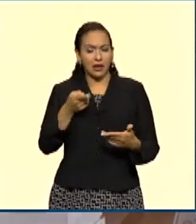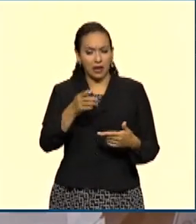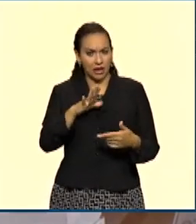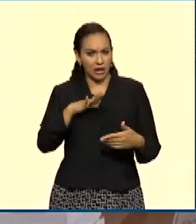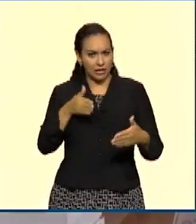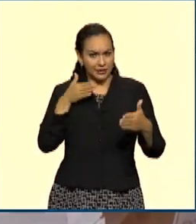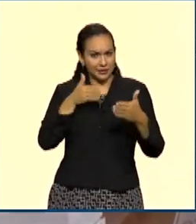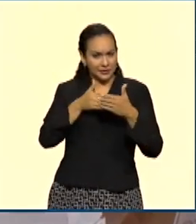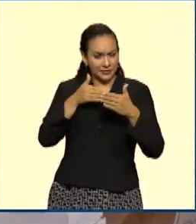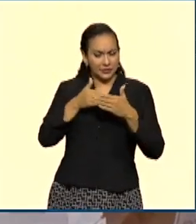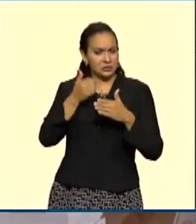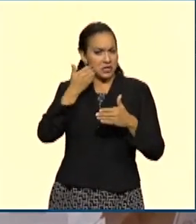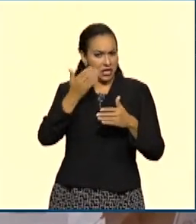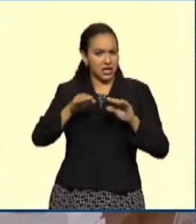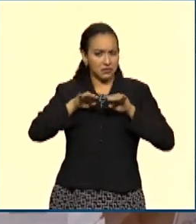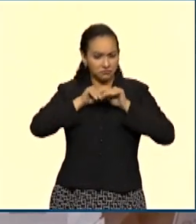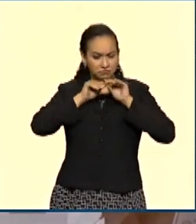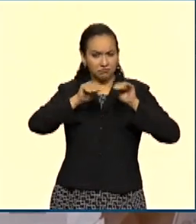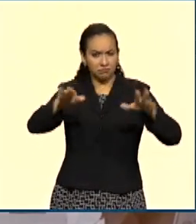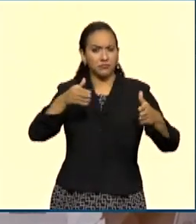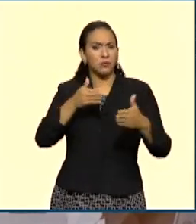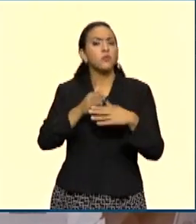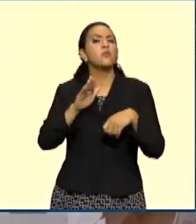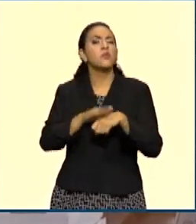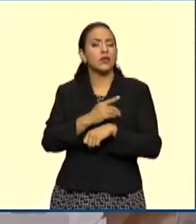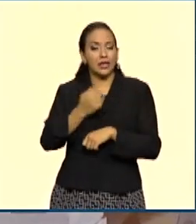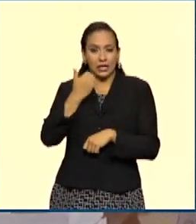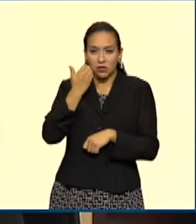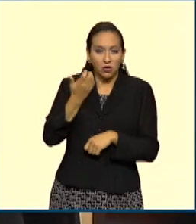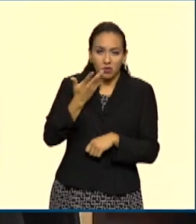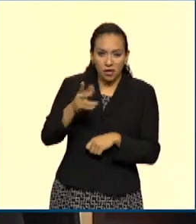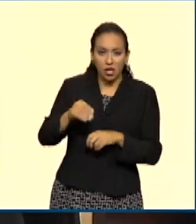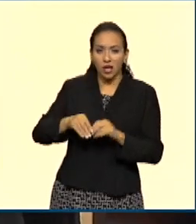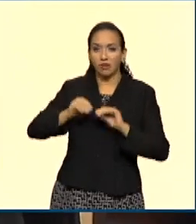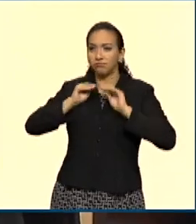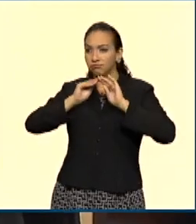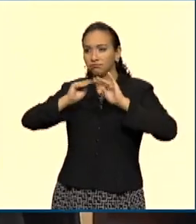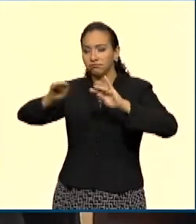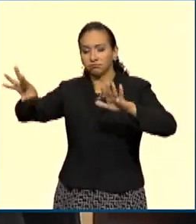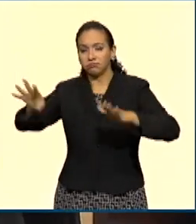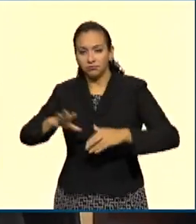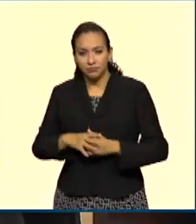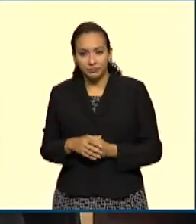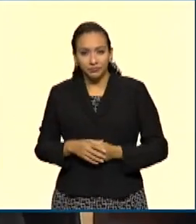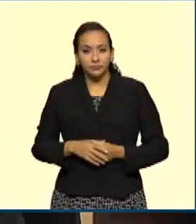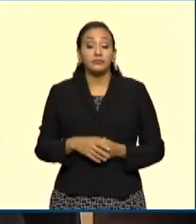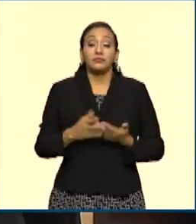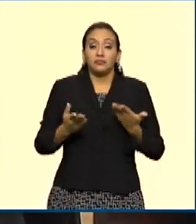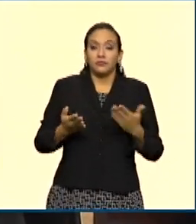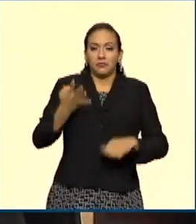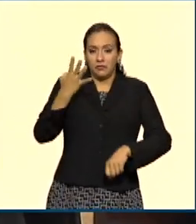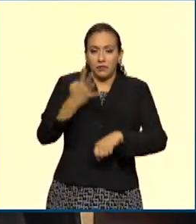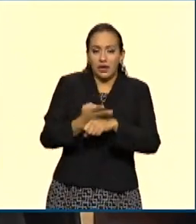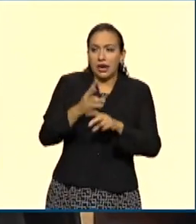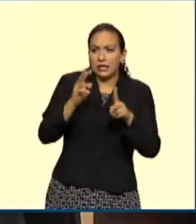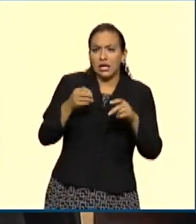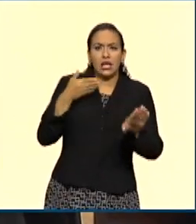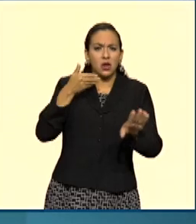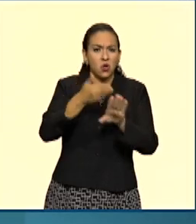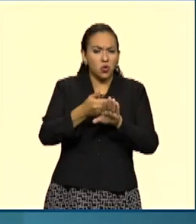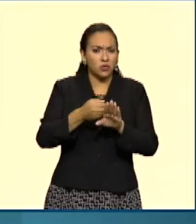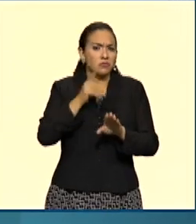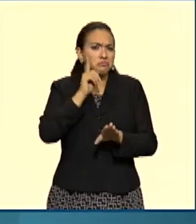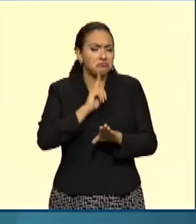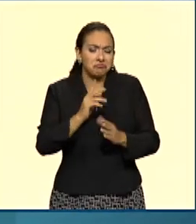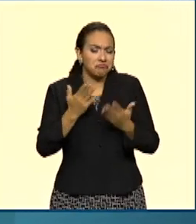su campaña deriva del retiro de su propaganda en espectaculares. No se advierte ninguna infracción en materia de violencia política de